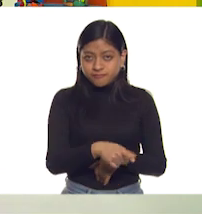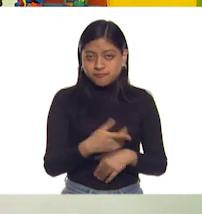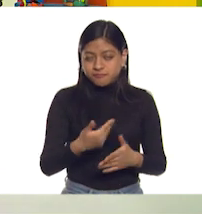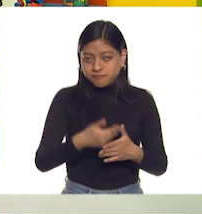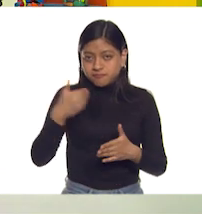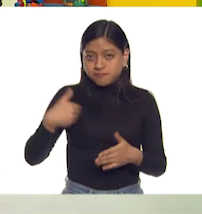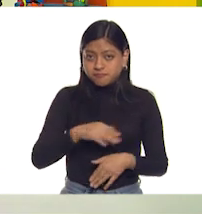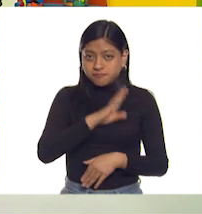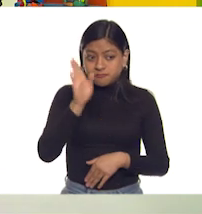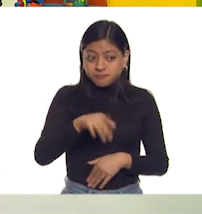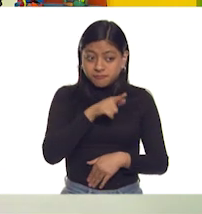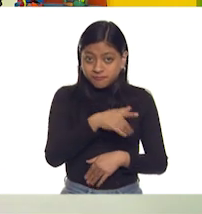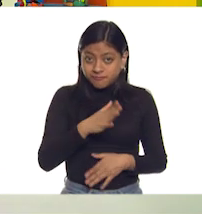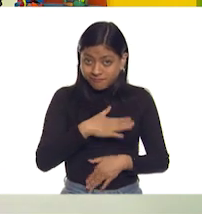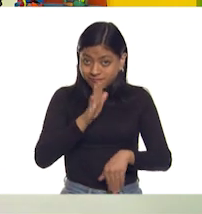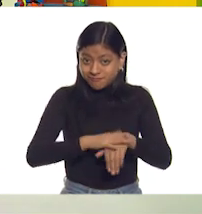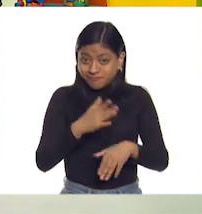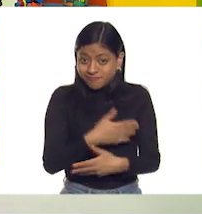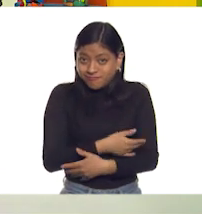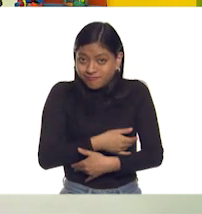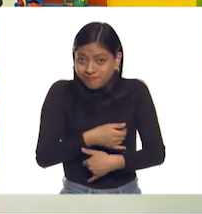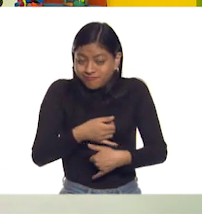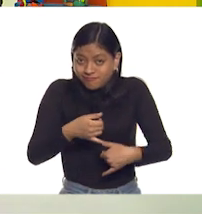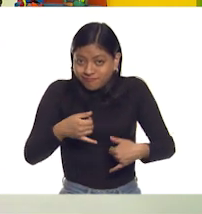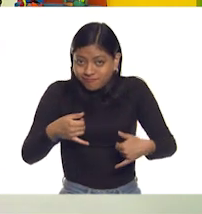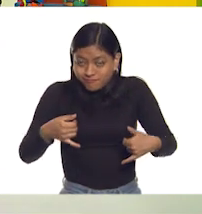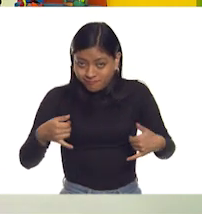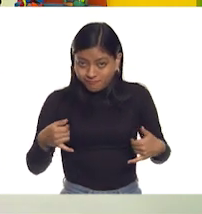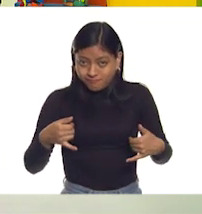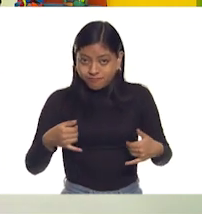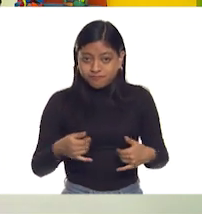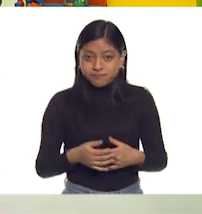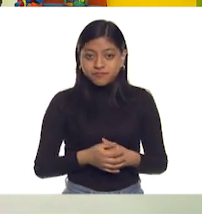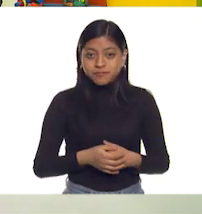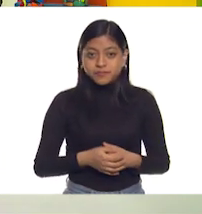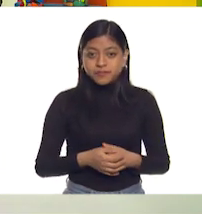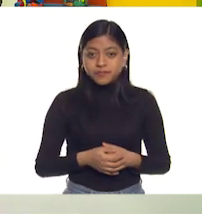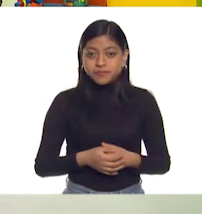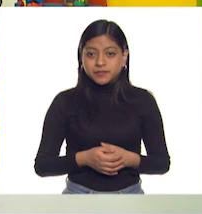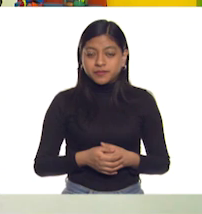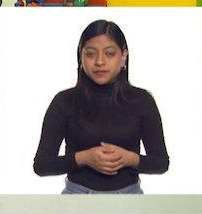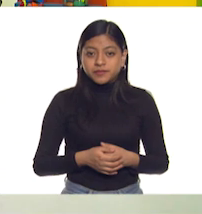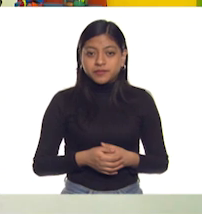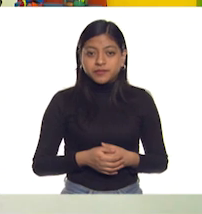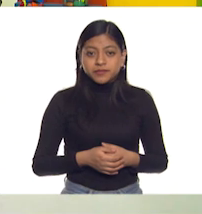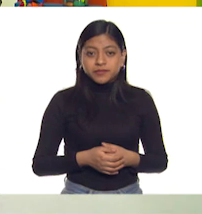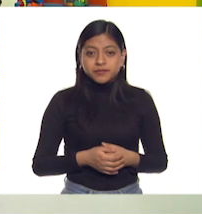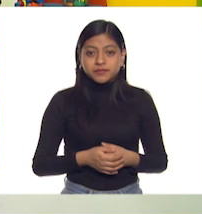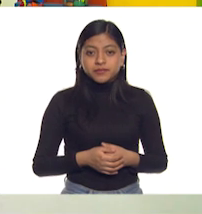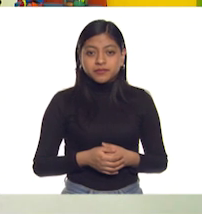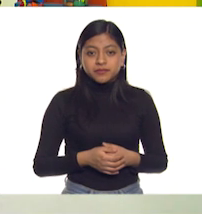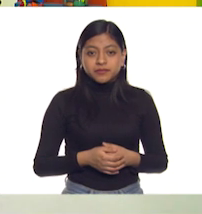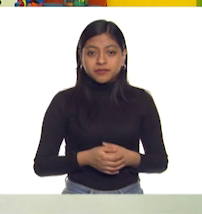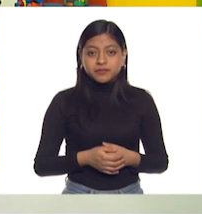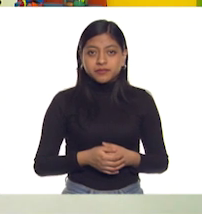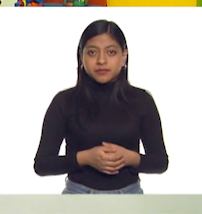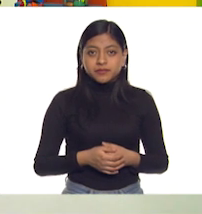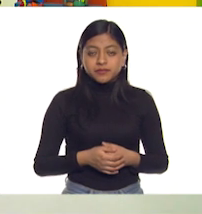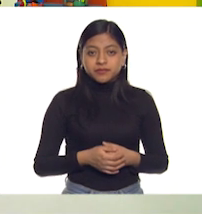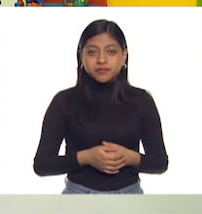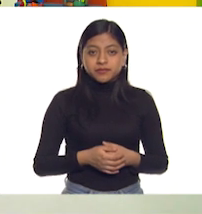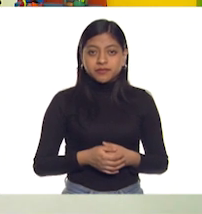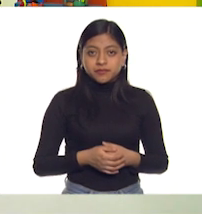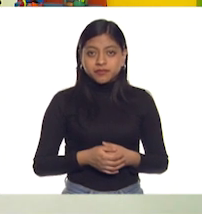gordito y mejor proporcionado de ese lugar donde la